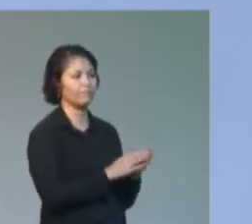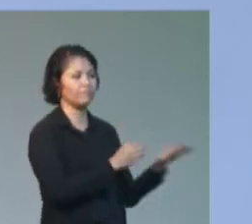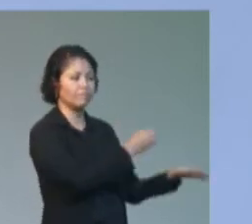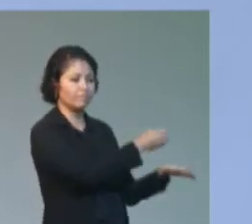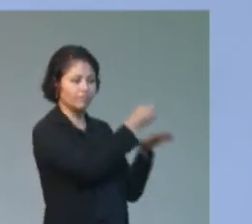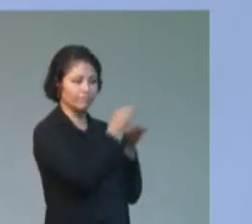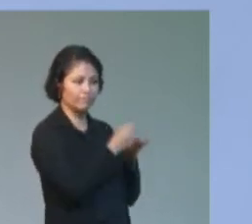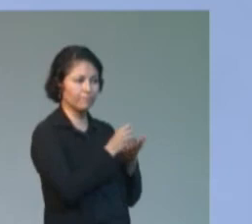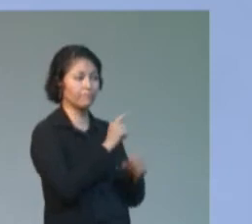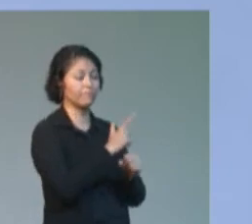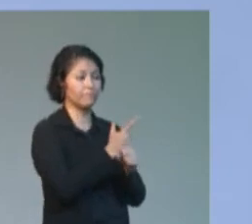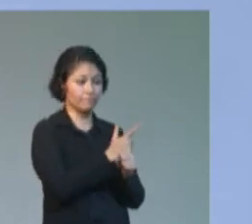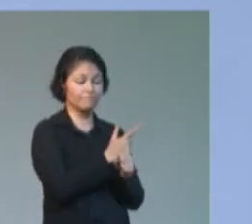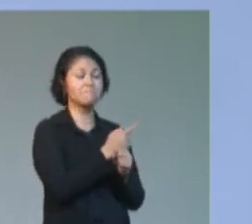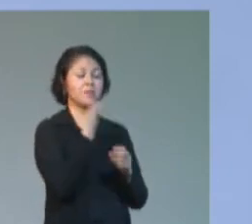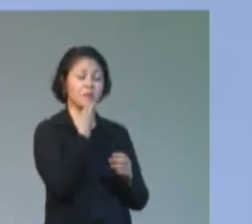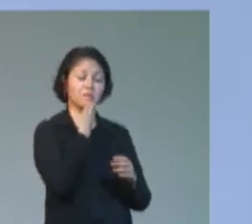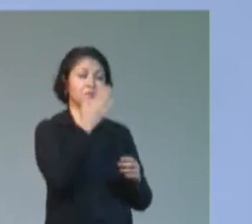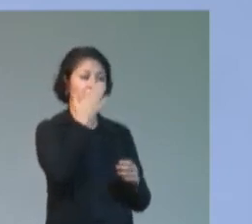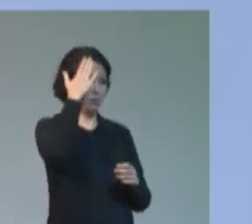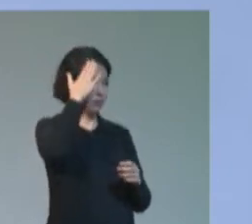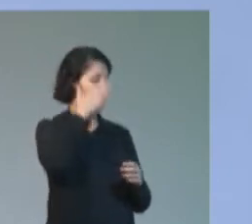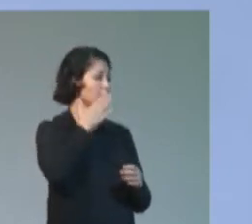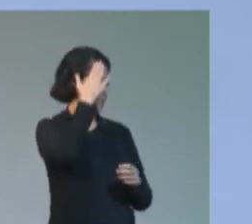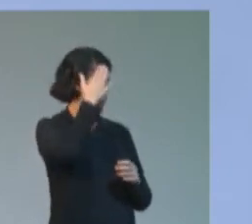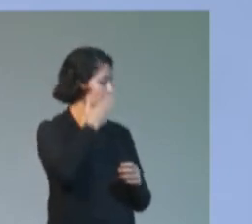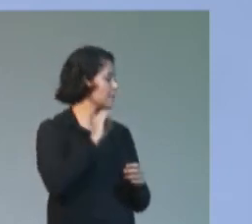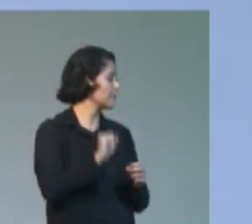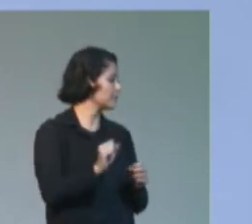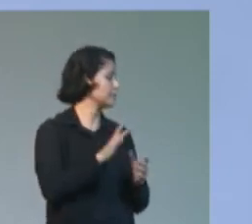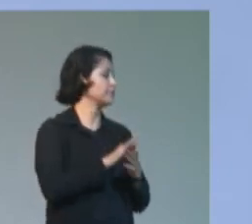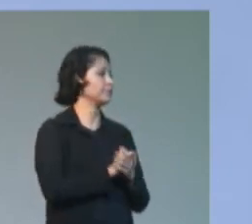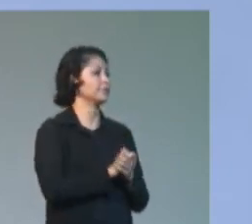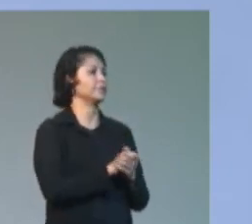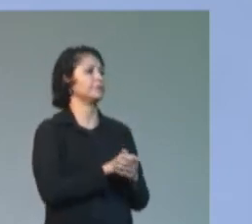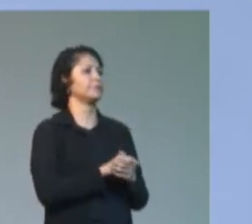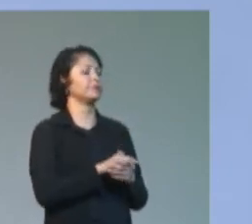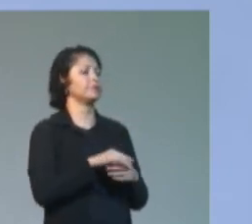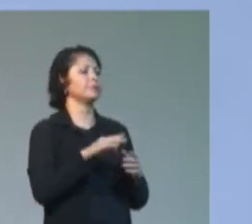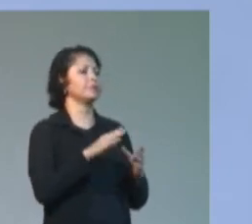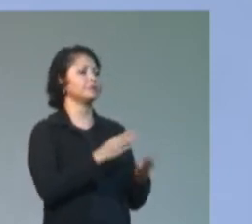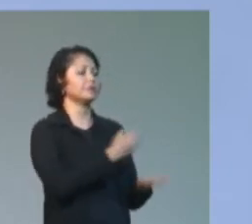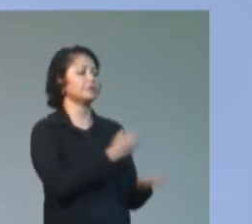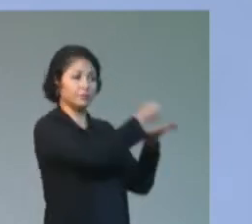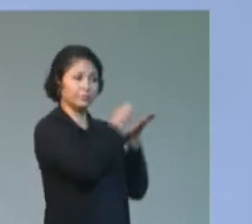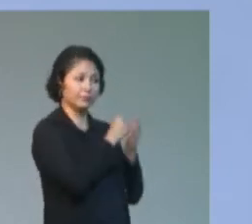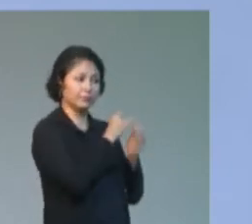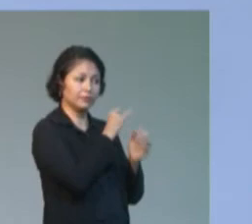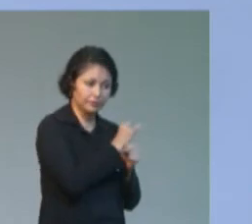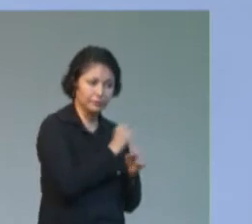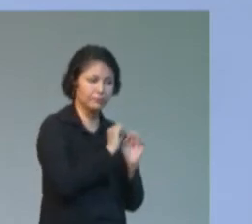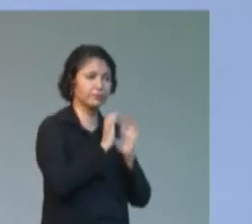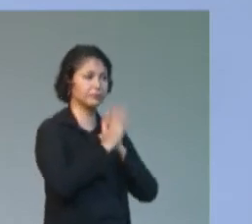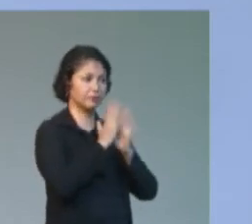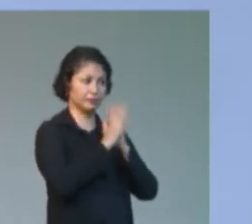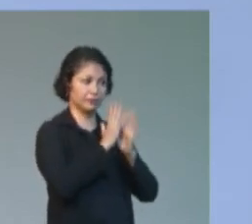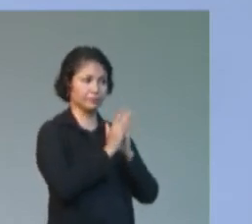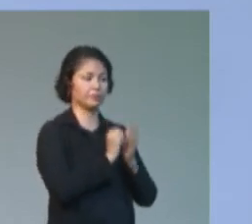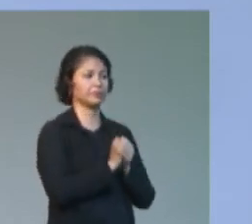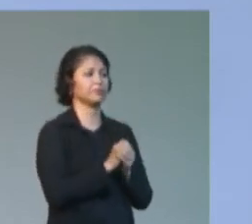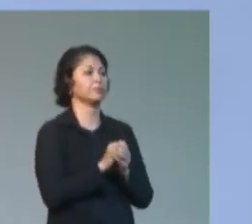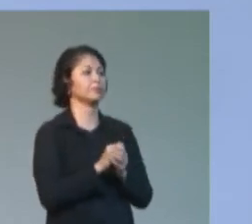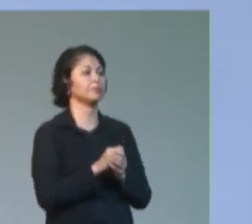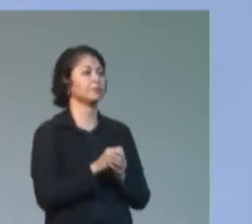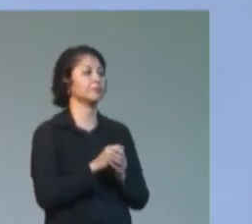de licenciatura premio de la real maestranza de caballería de sevilla el premio de investigación de la diputación